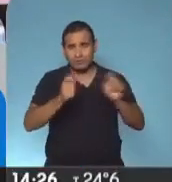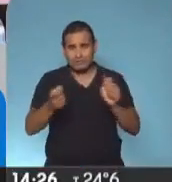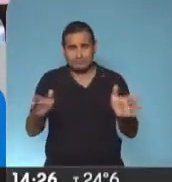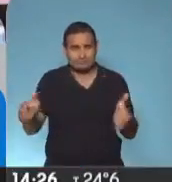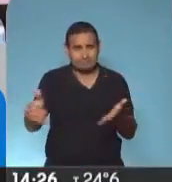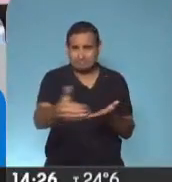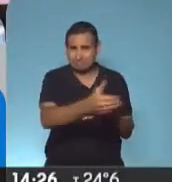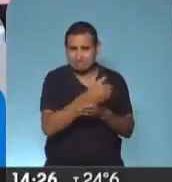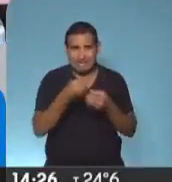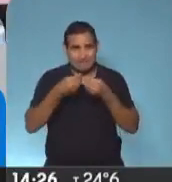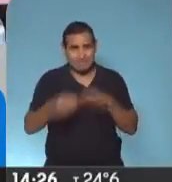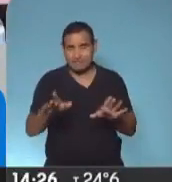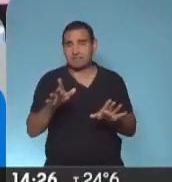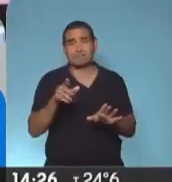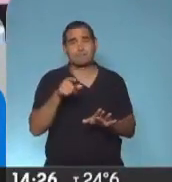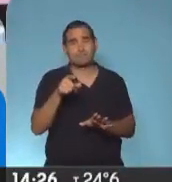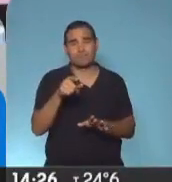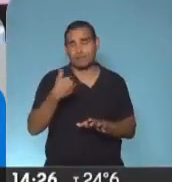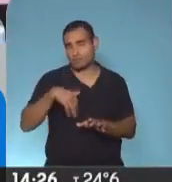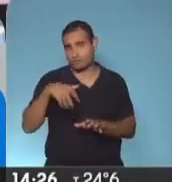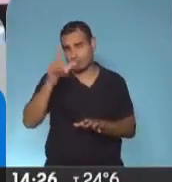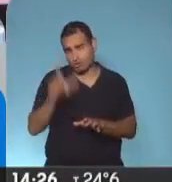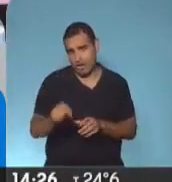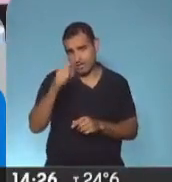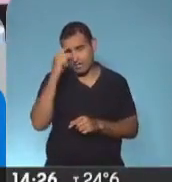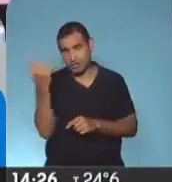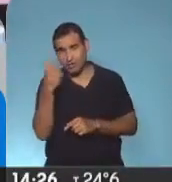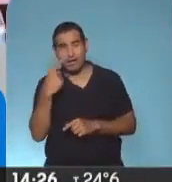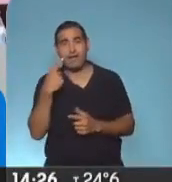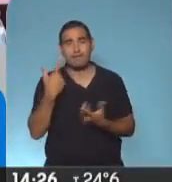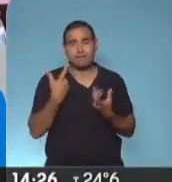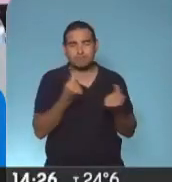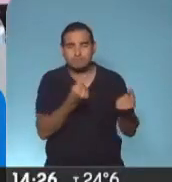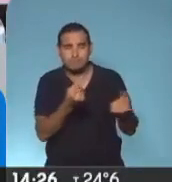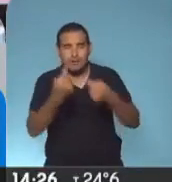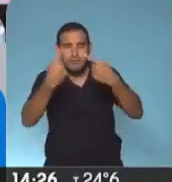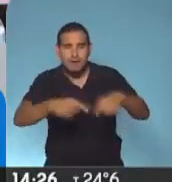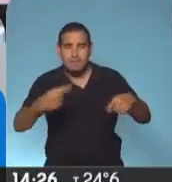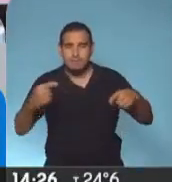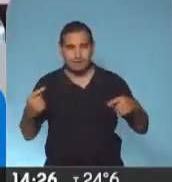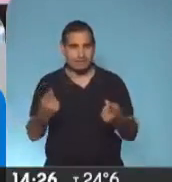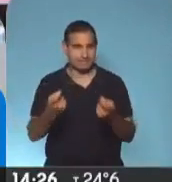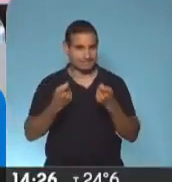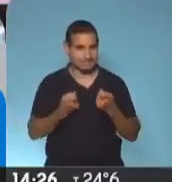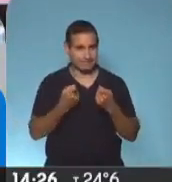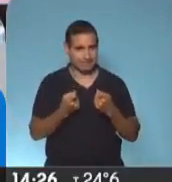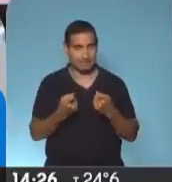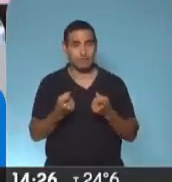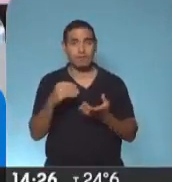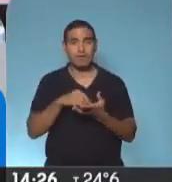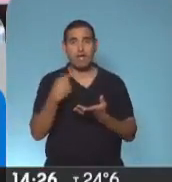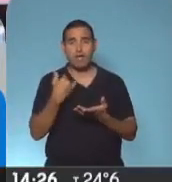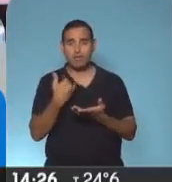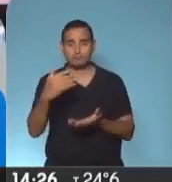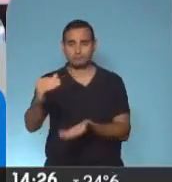procesos nacionales e internacionales para adquirir los insumos. ¿Qué es y a dónde tiene